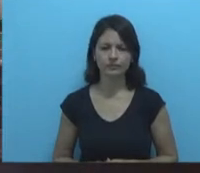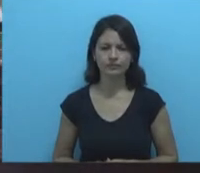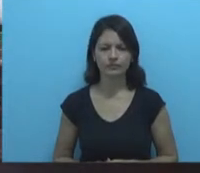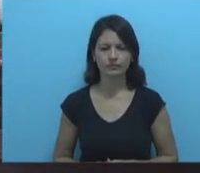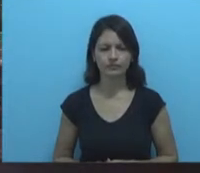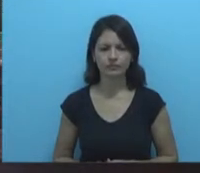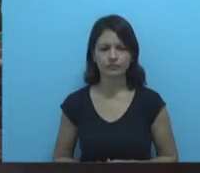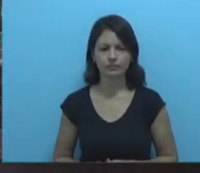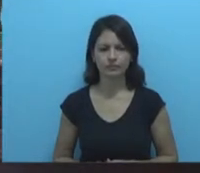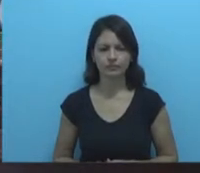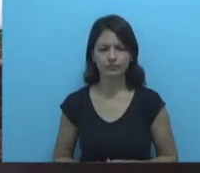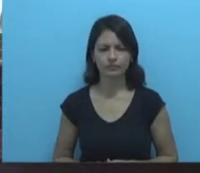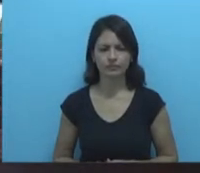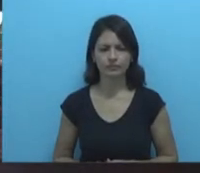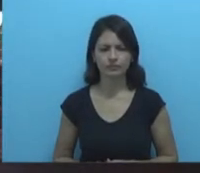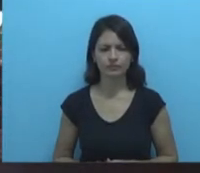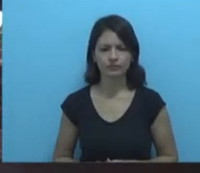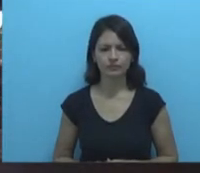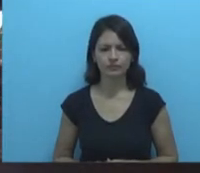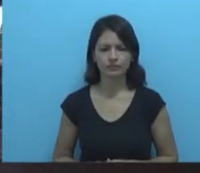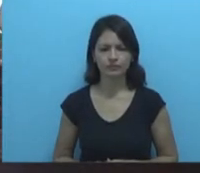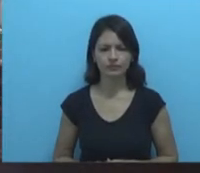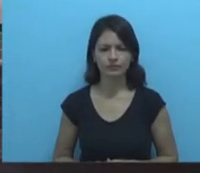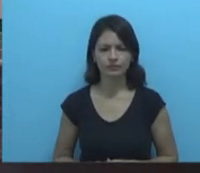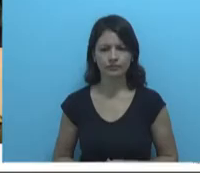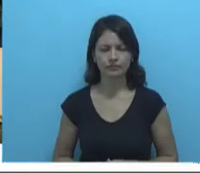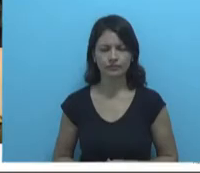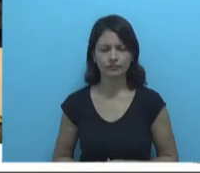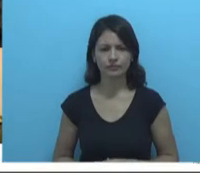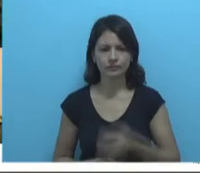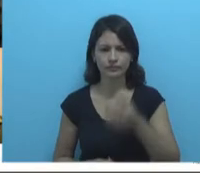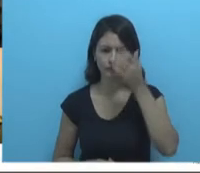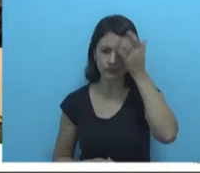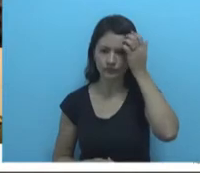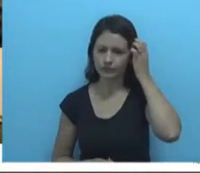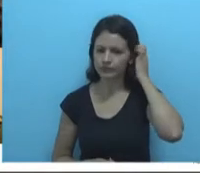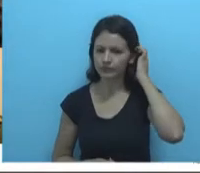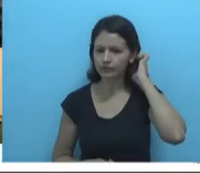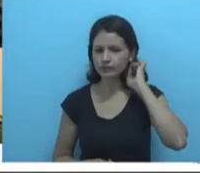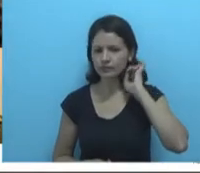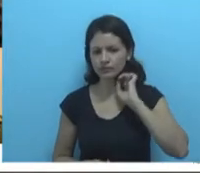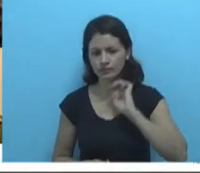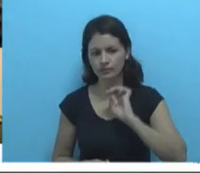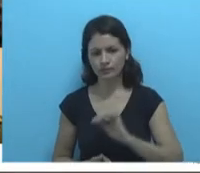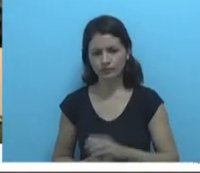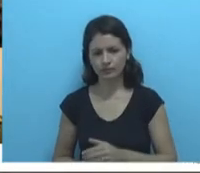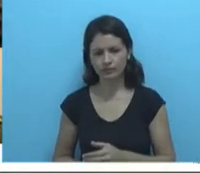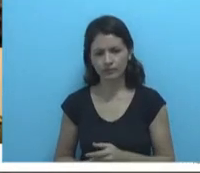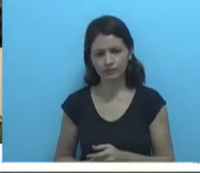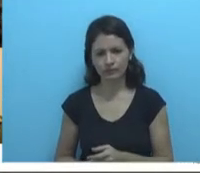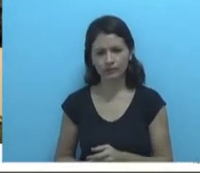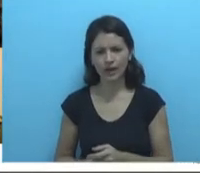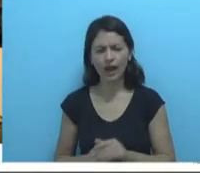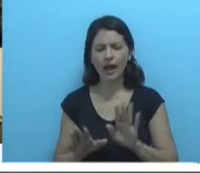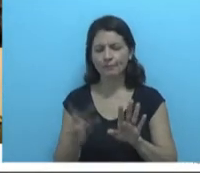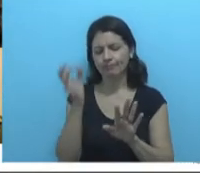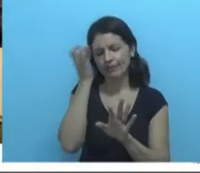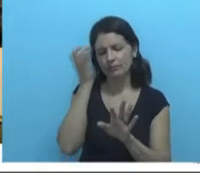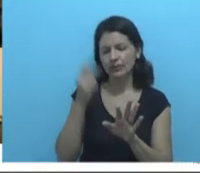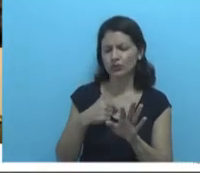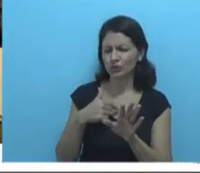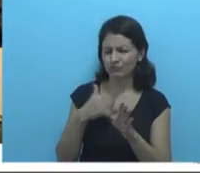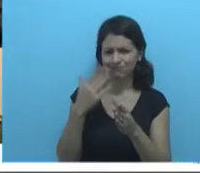Arcando. Sí, señor presidente, yo tuve un problemita de conectividad y no llegué a escuchar si se nombró el